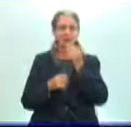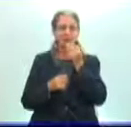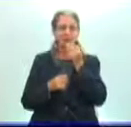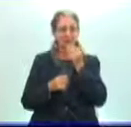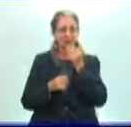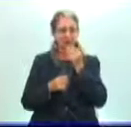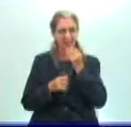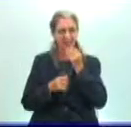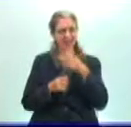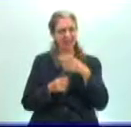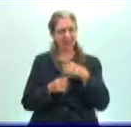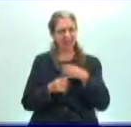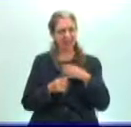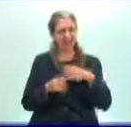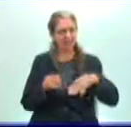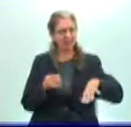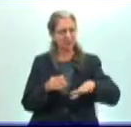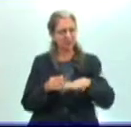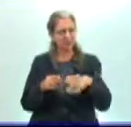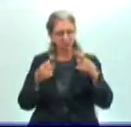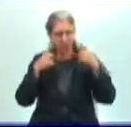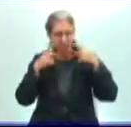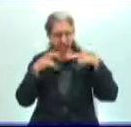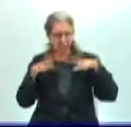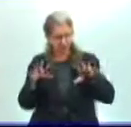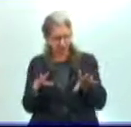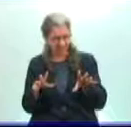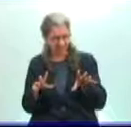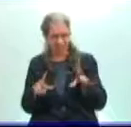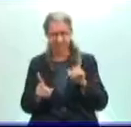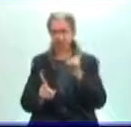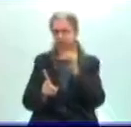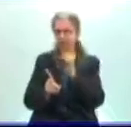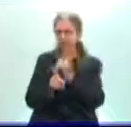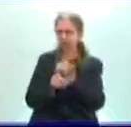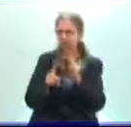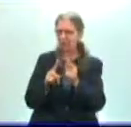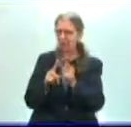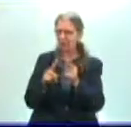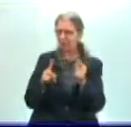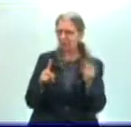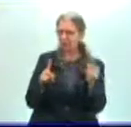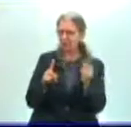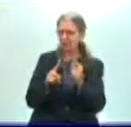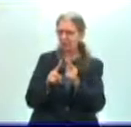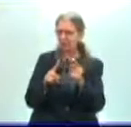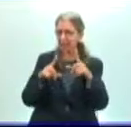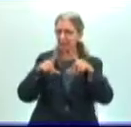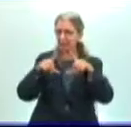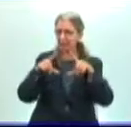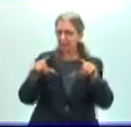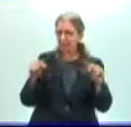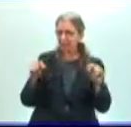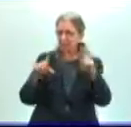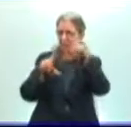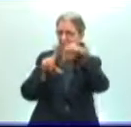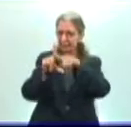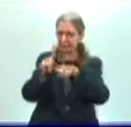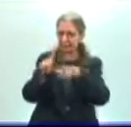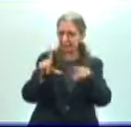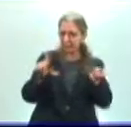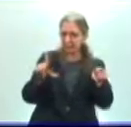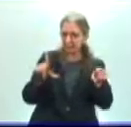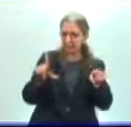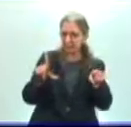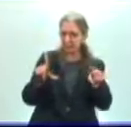tener situaciones en las que tengan que hallar longitudes en un triángulo, rectángulo en este caso,